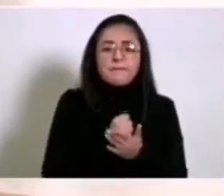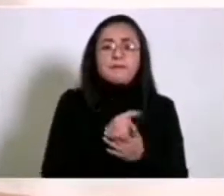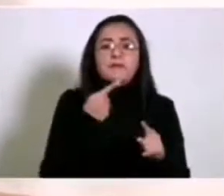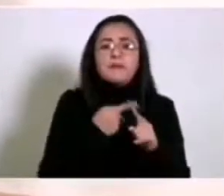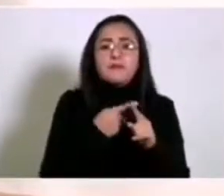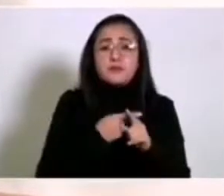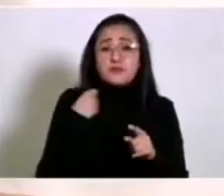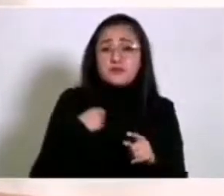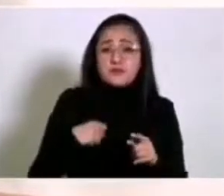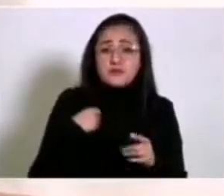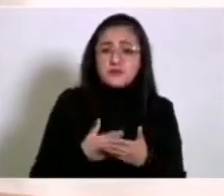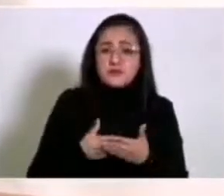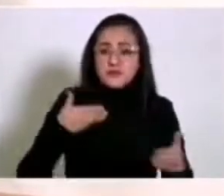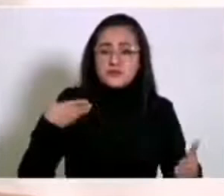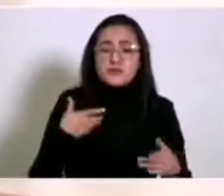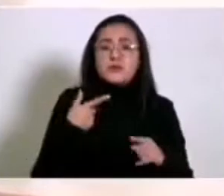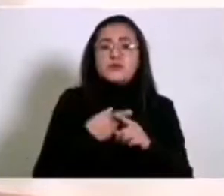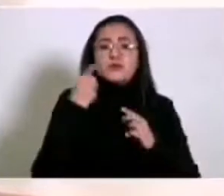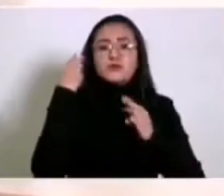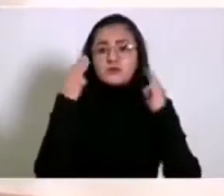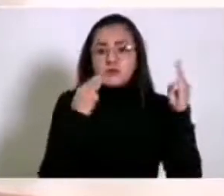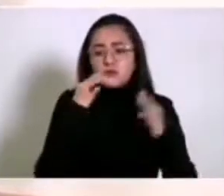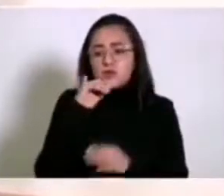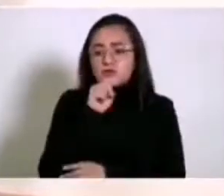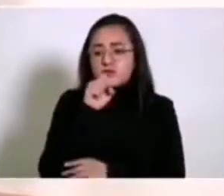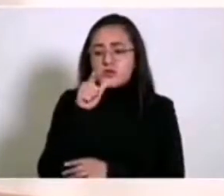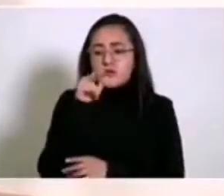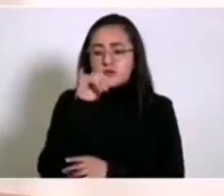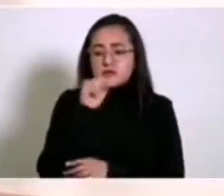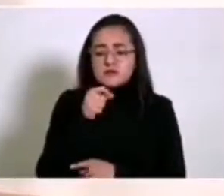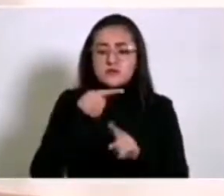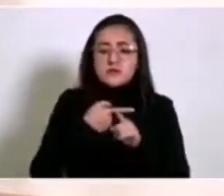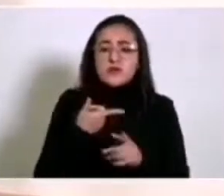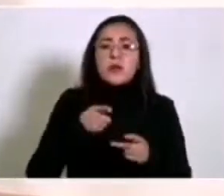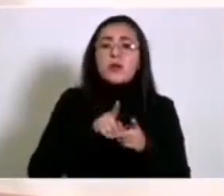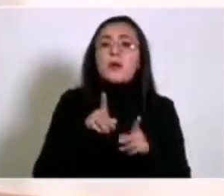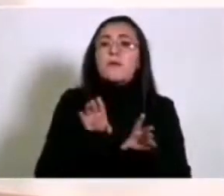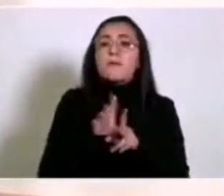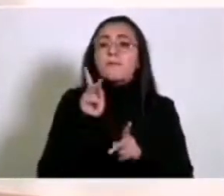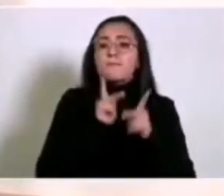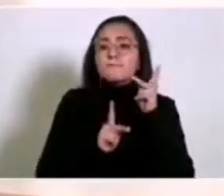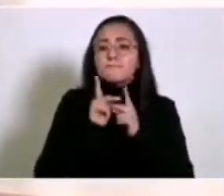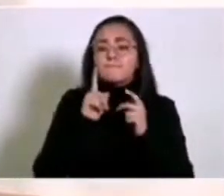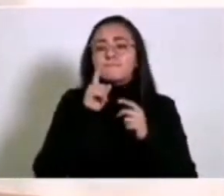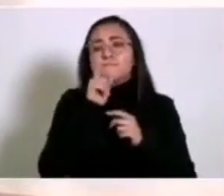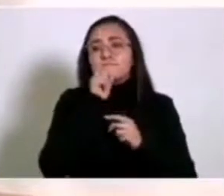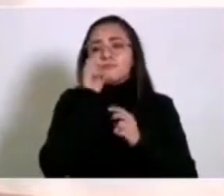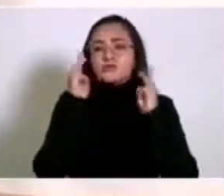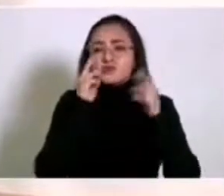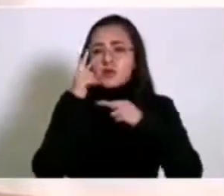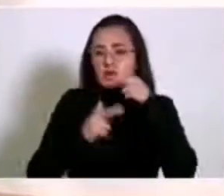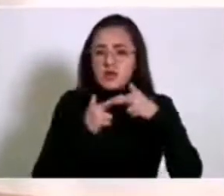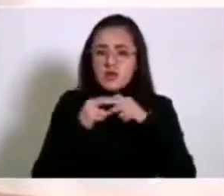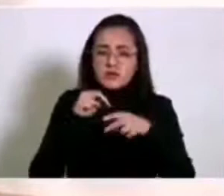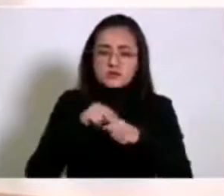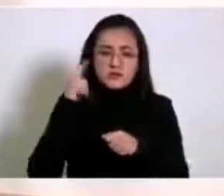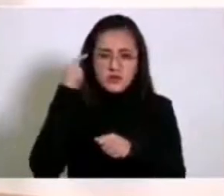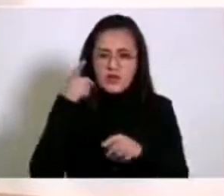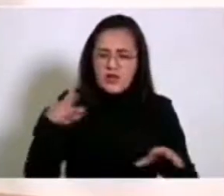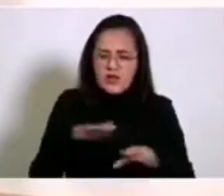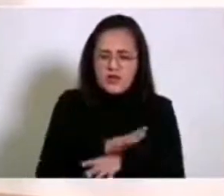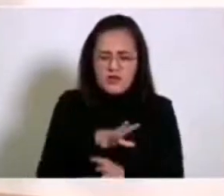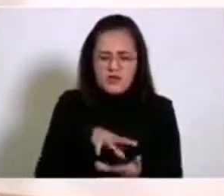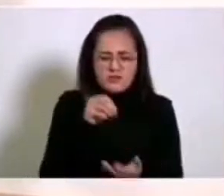prehispánico de la colección museo josé luis bello y gonzález que encontrará empresa mohn anuncio regional de cholula fue sustituido por una copia